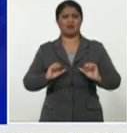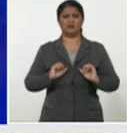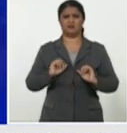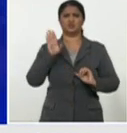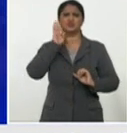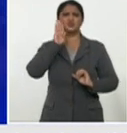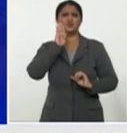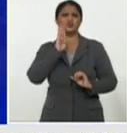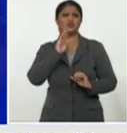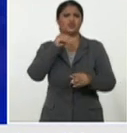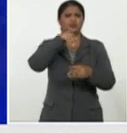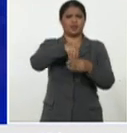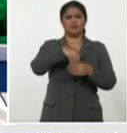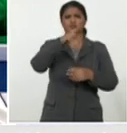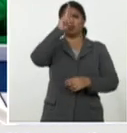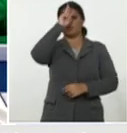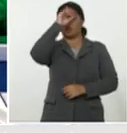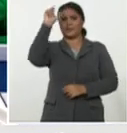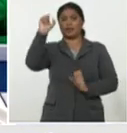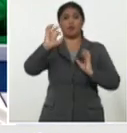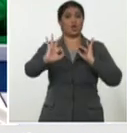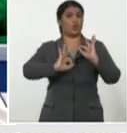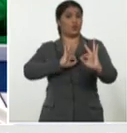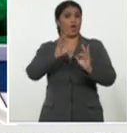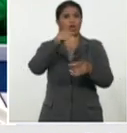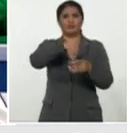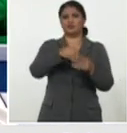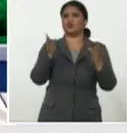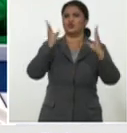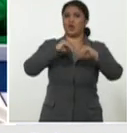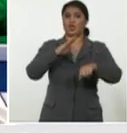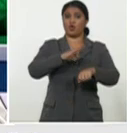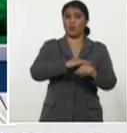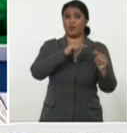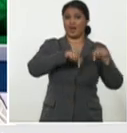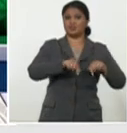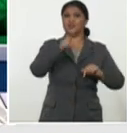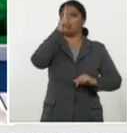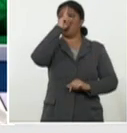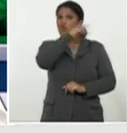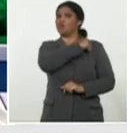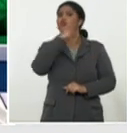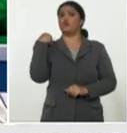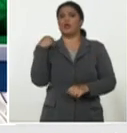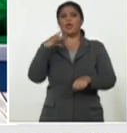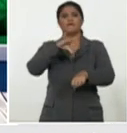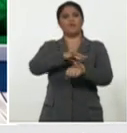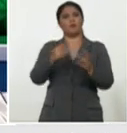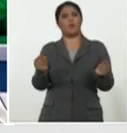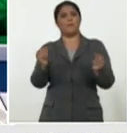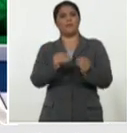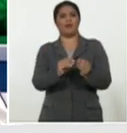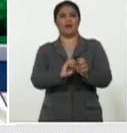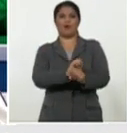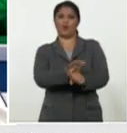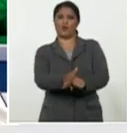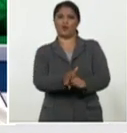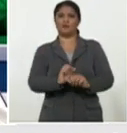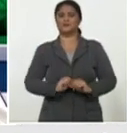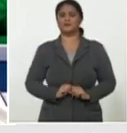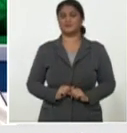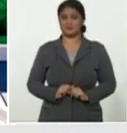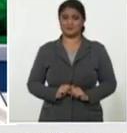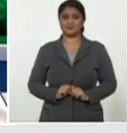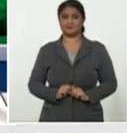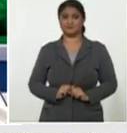reconocido mundialmente, las nuevas cepas con una contagiosidad. Está el agotamiento, las nuevas cepas con una